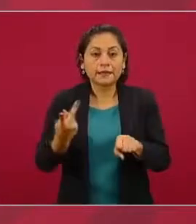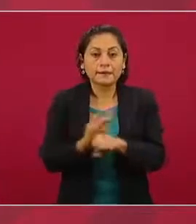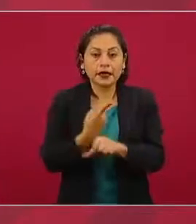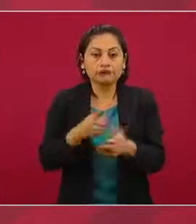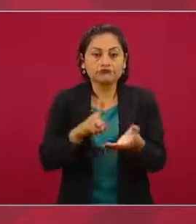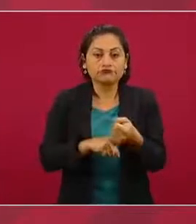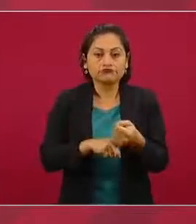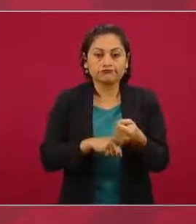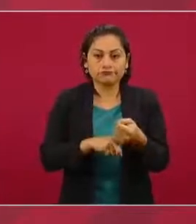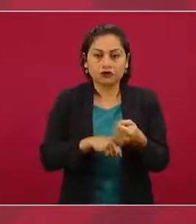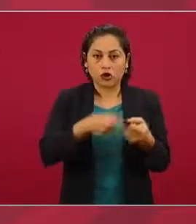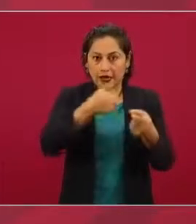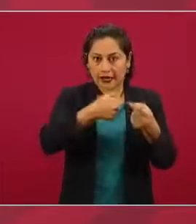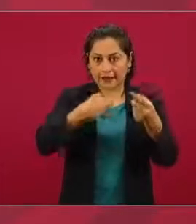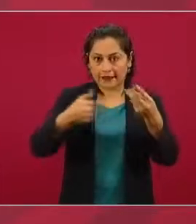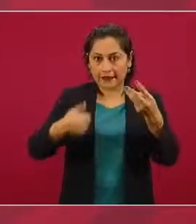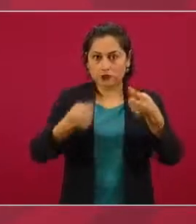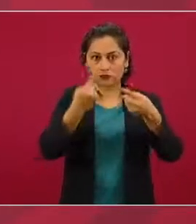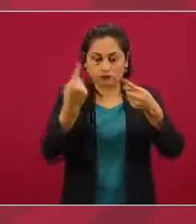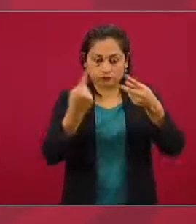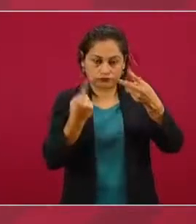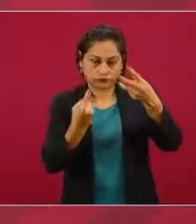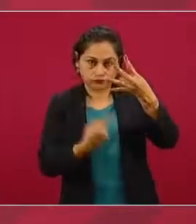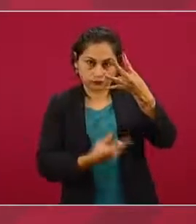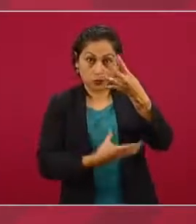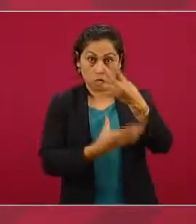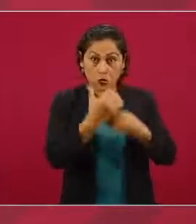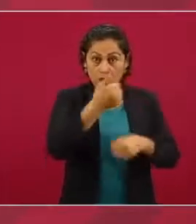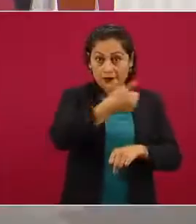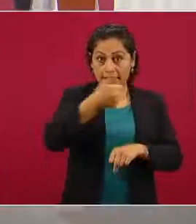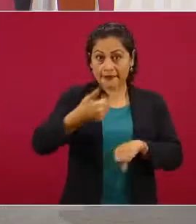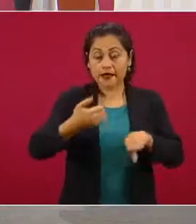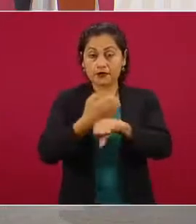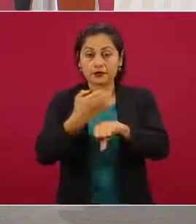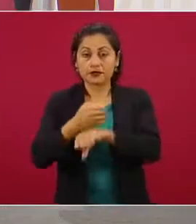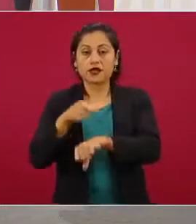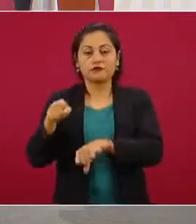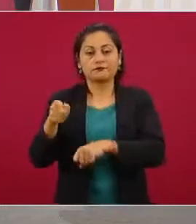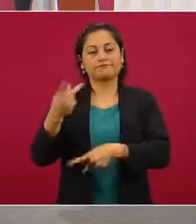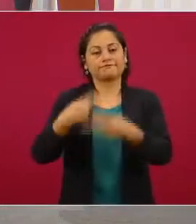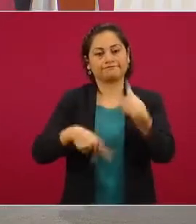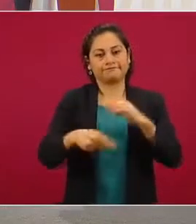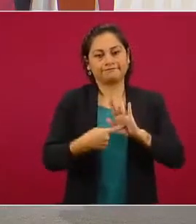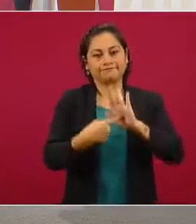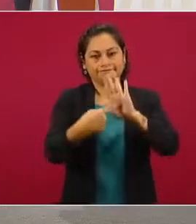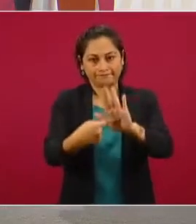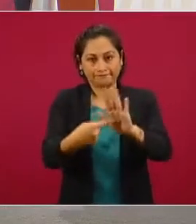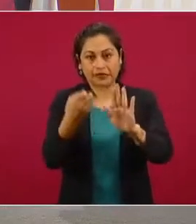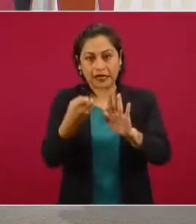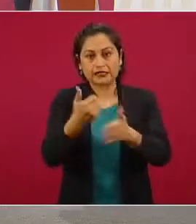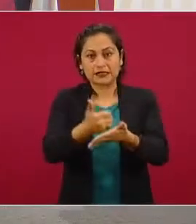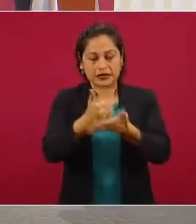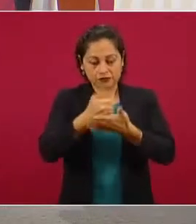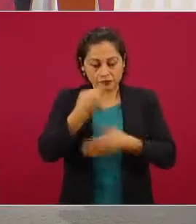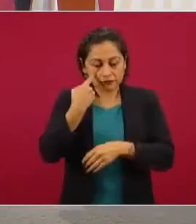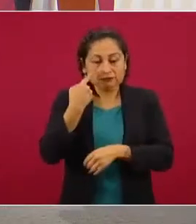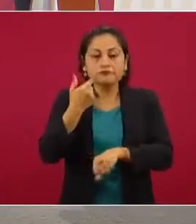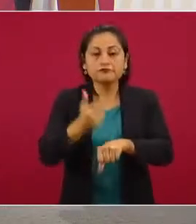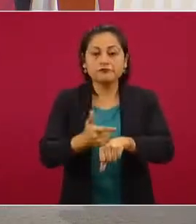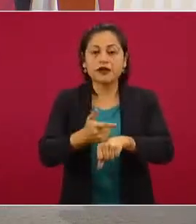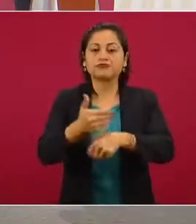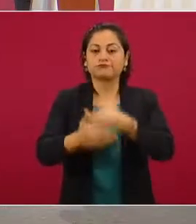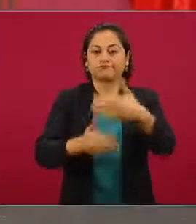sus indicadores, los 4 principales indicadores que sustentan este buen camino y del cual desde